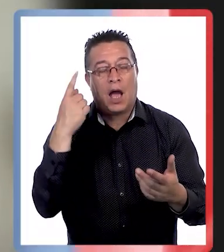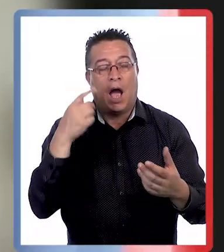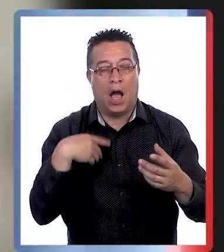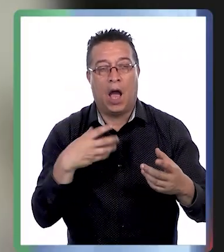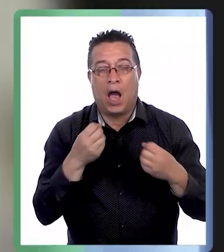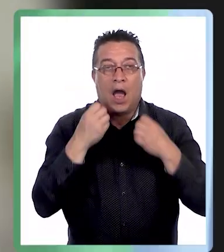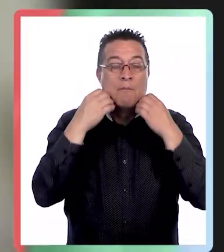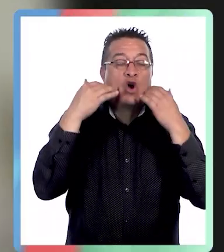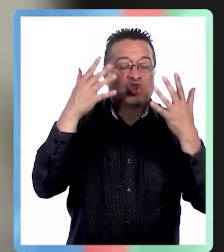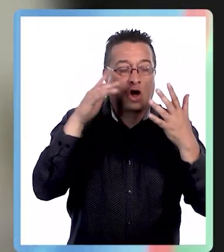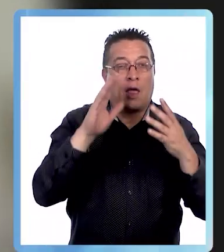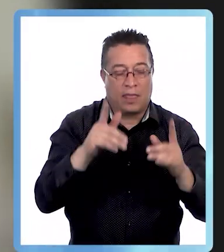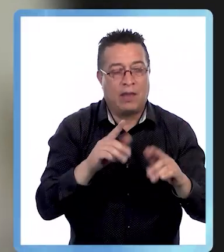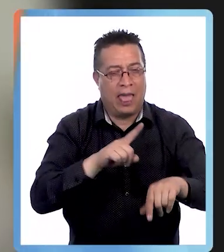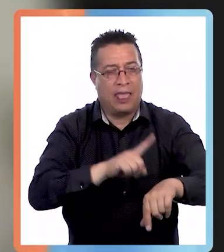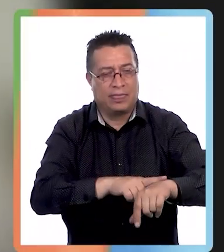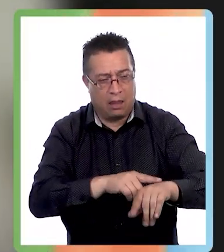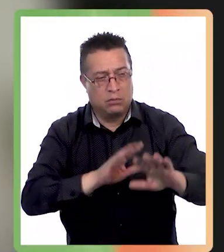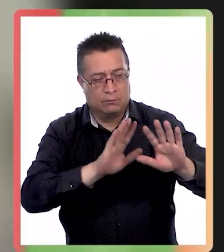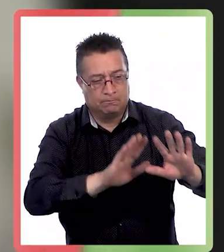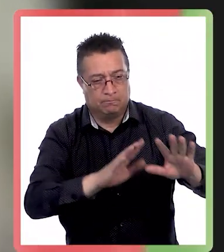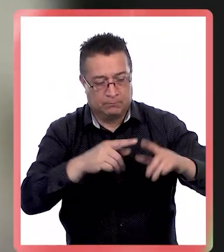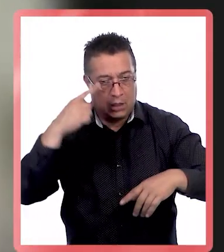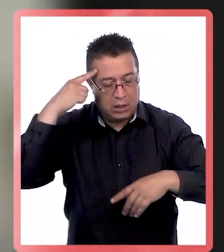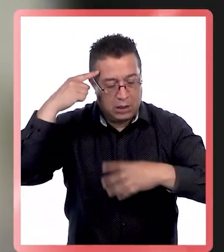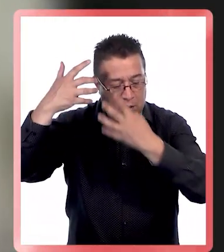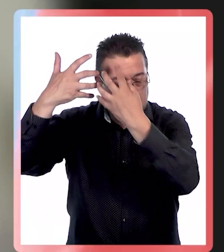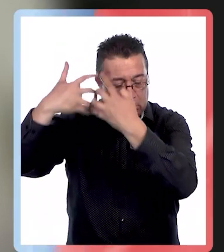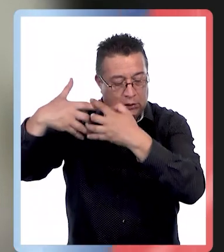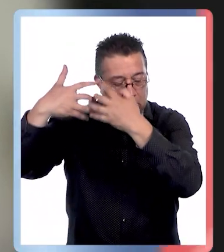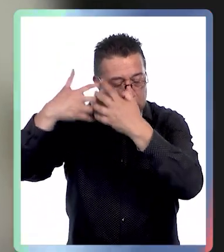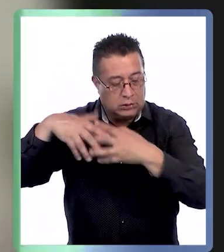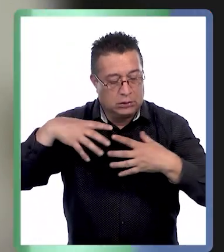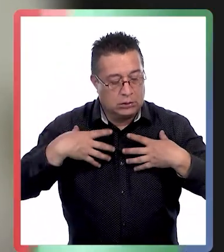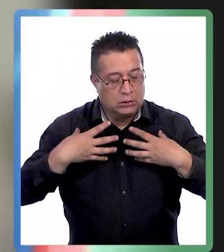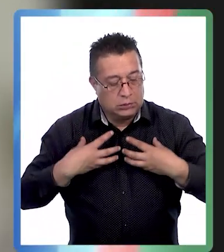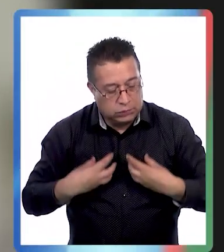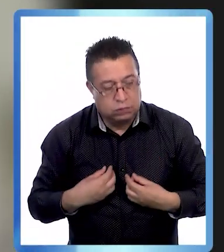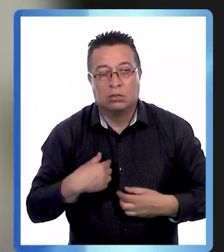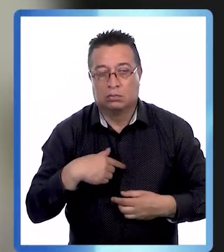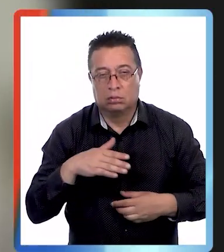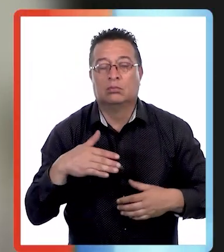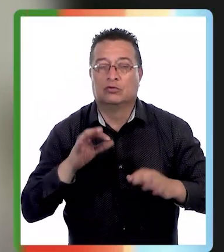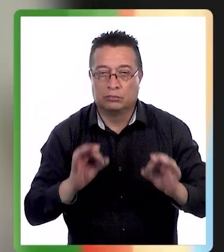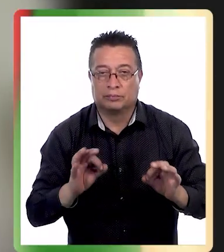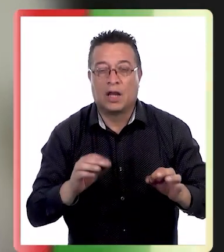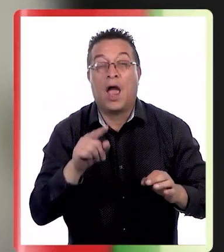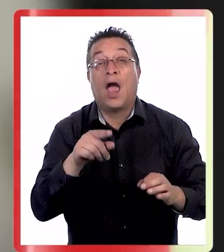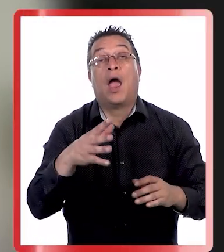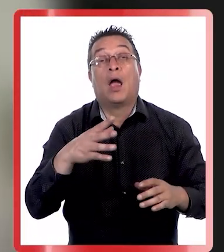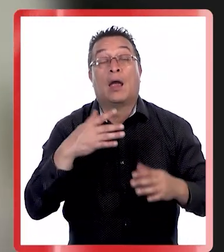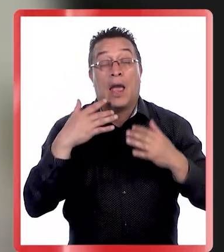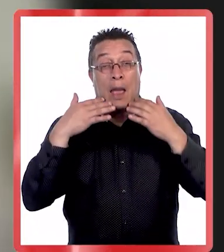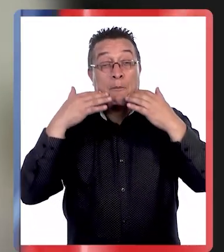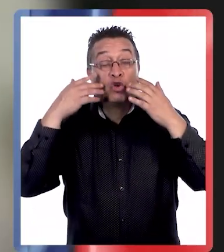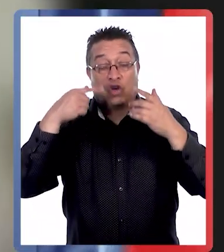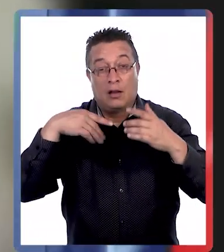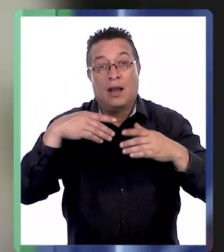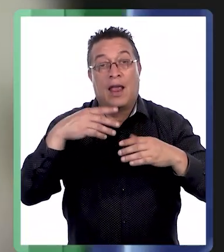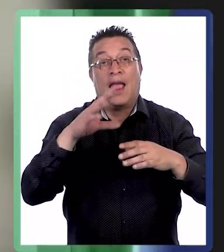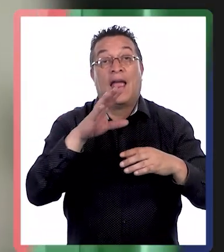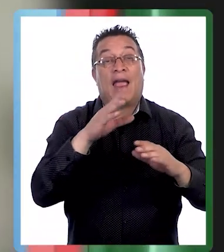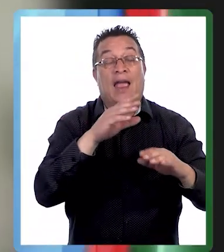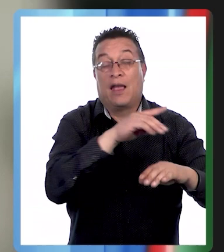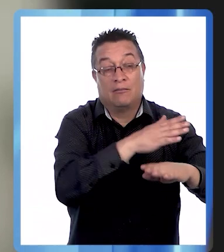emociones, darle tiempo a las personas para ir procesando esto. Las etapas de la enfermedad en lo emocional son múltiples